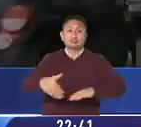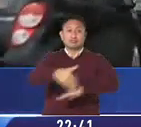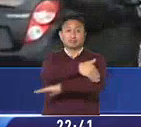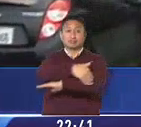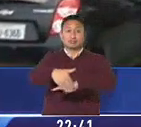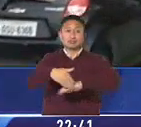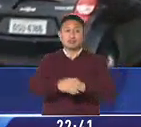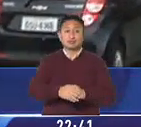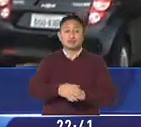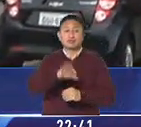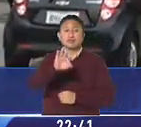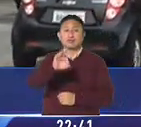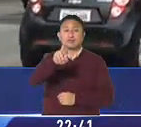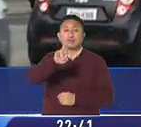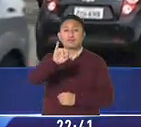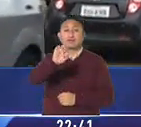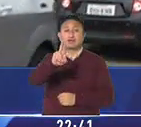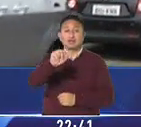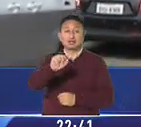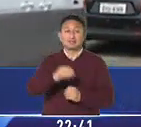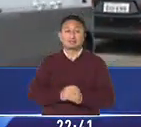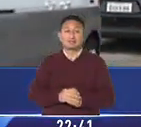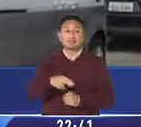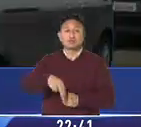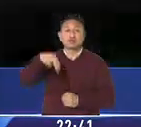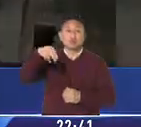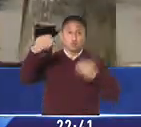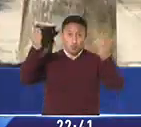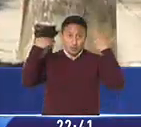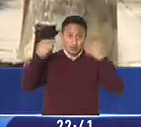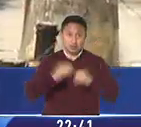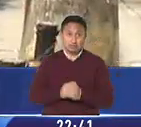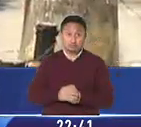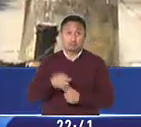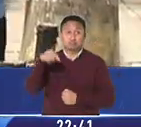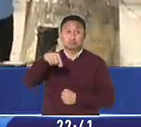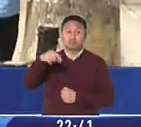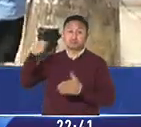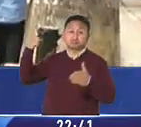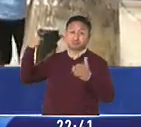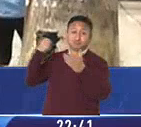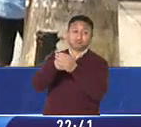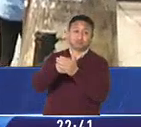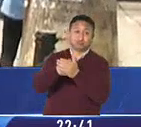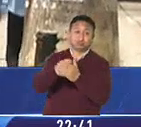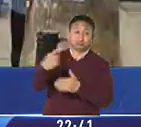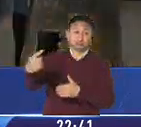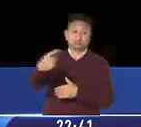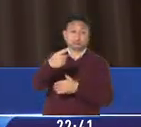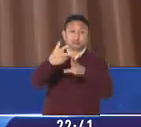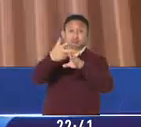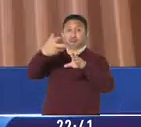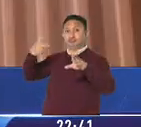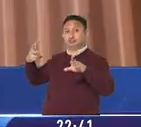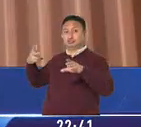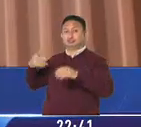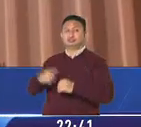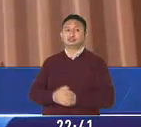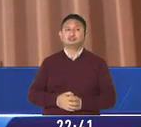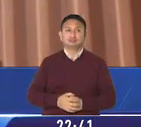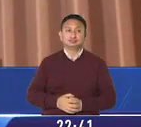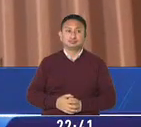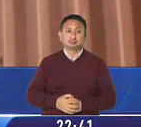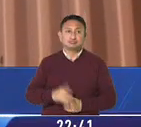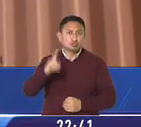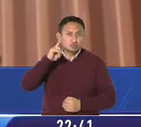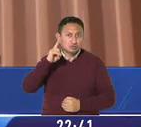avenidas Agustín Freire y Guillermo Pareja, al norte de Guayaquil, por lo que provocó tremendo accidente de tránsito. De pronto se